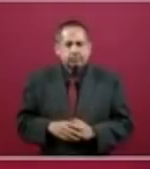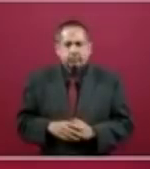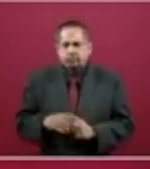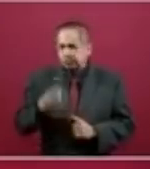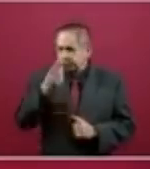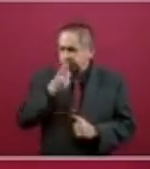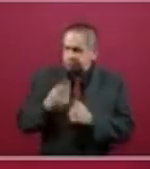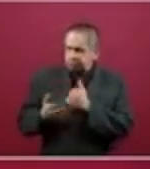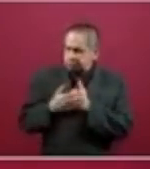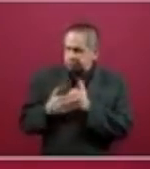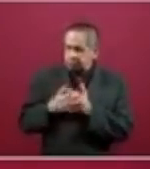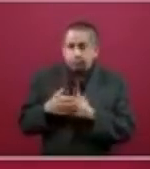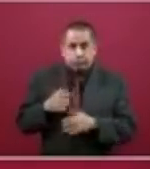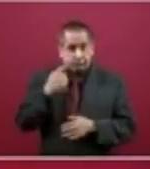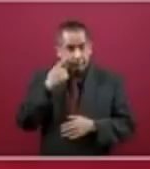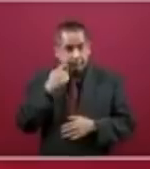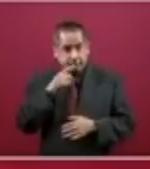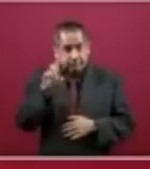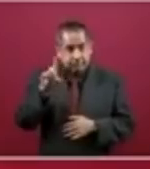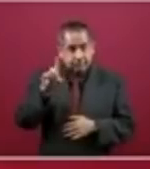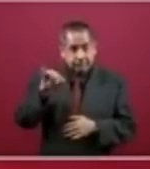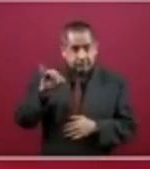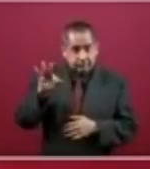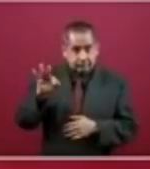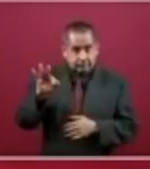dieron a conocer que el DIF